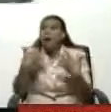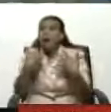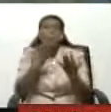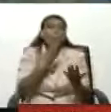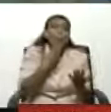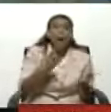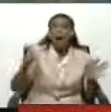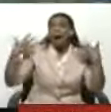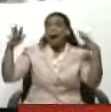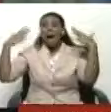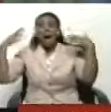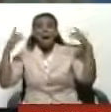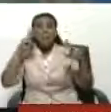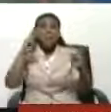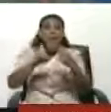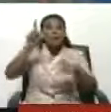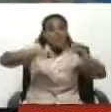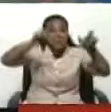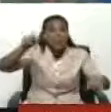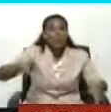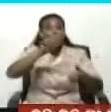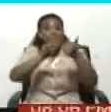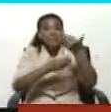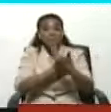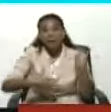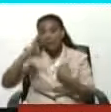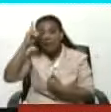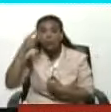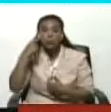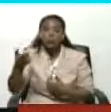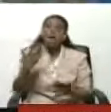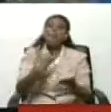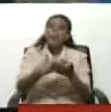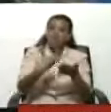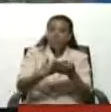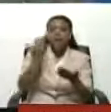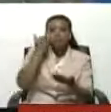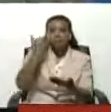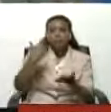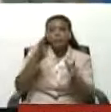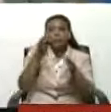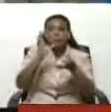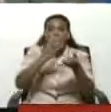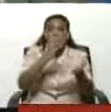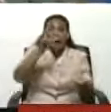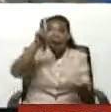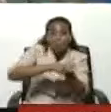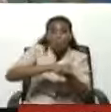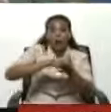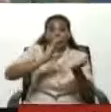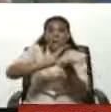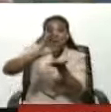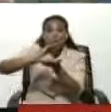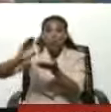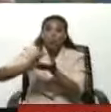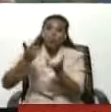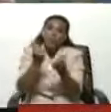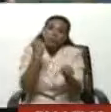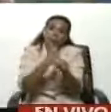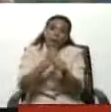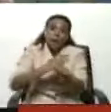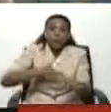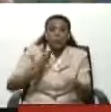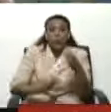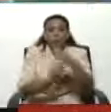ese día se alegraron mucho de ver a nuestra vicepresidenta. Ahí le vamos a plantear unos recursos para activar porque esa gente quiere trabajar. También